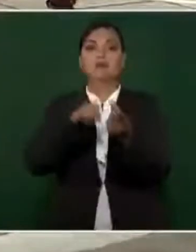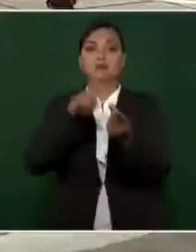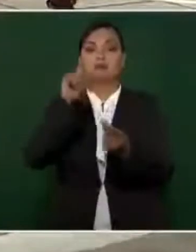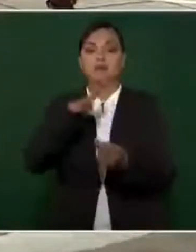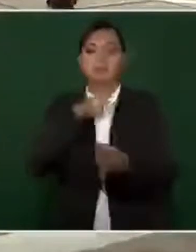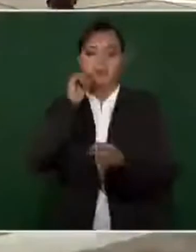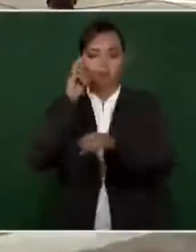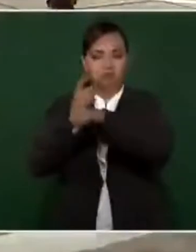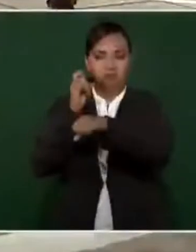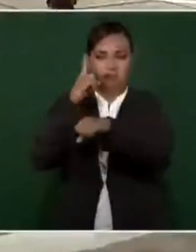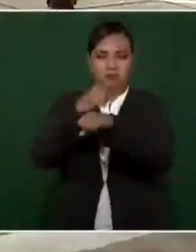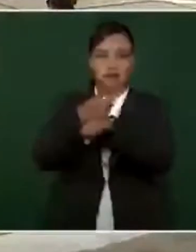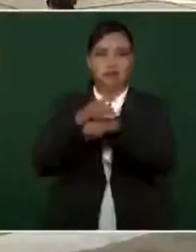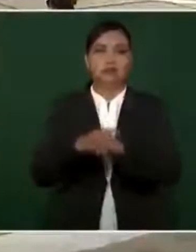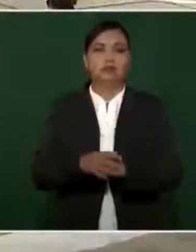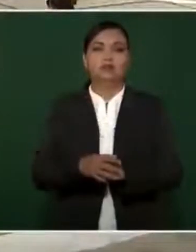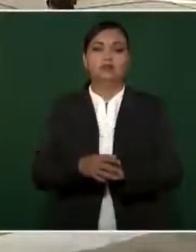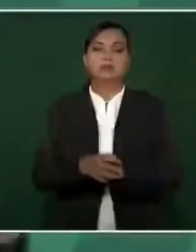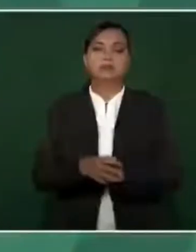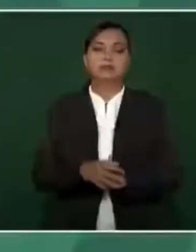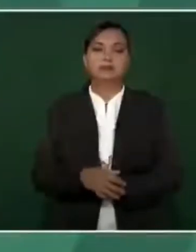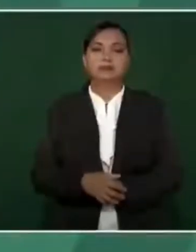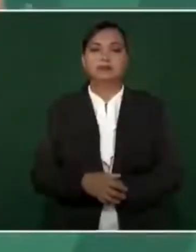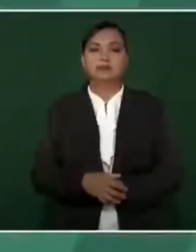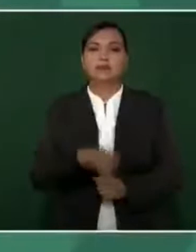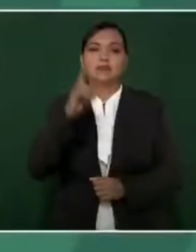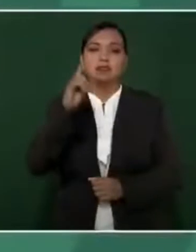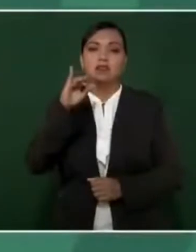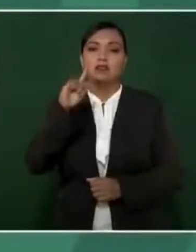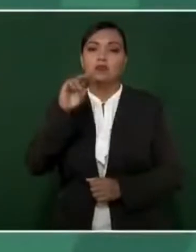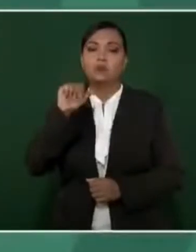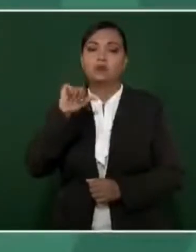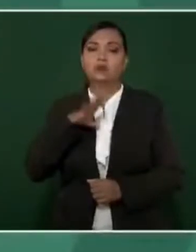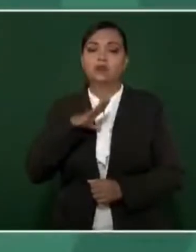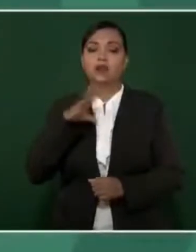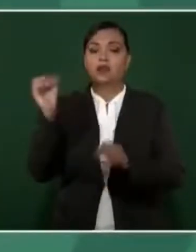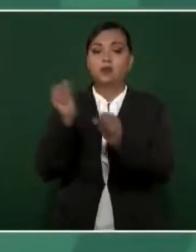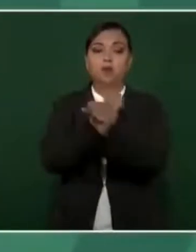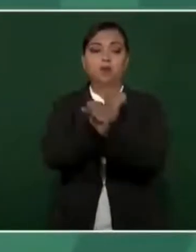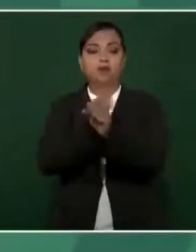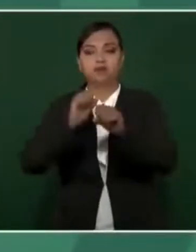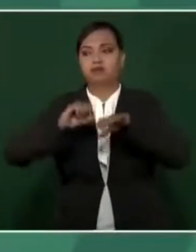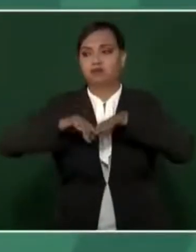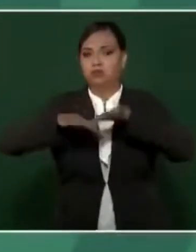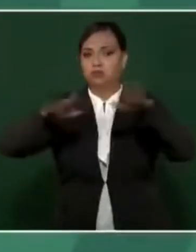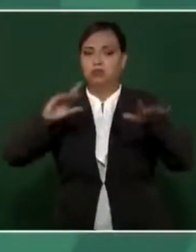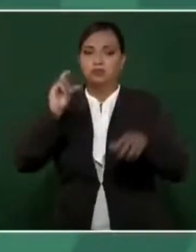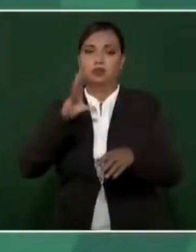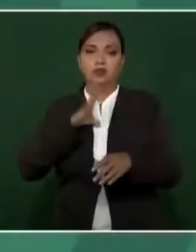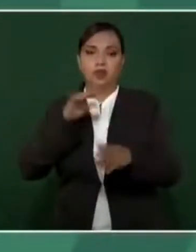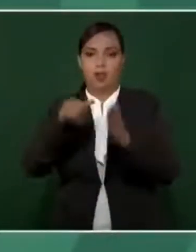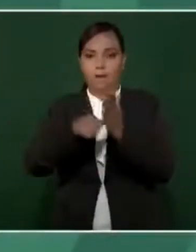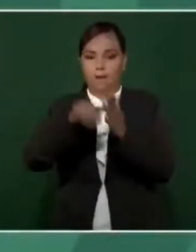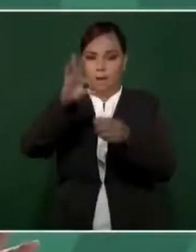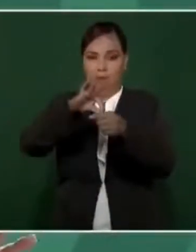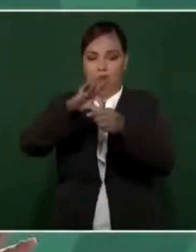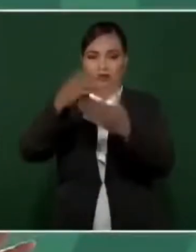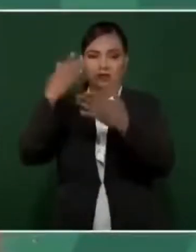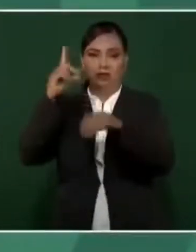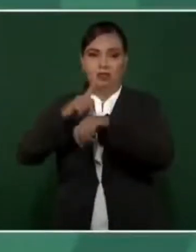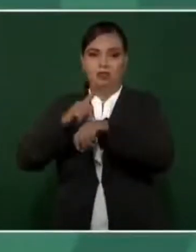de delincuencia y que se había hecho de violencia generalizada durante el proceso electoral, y ganamos